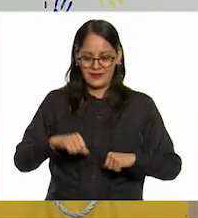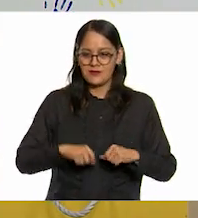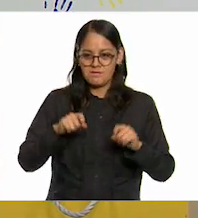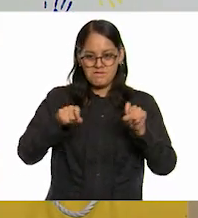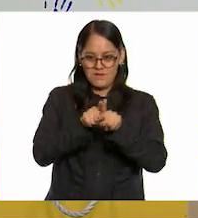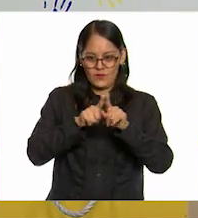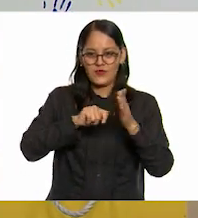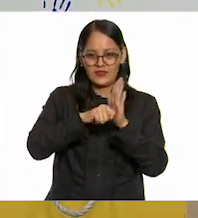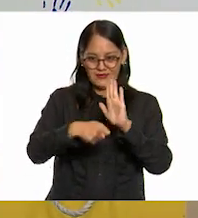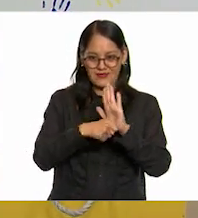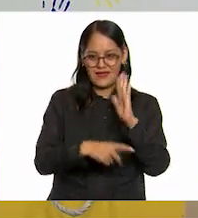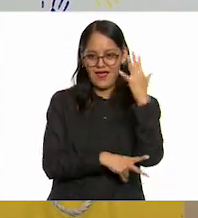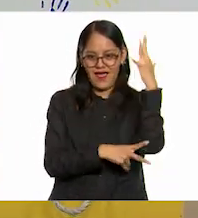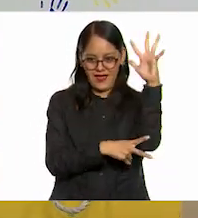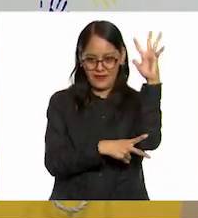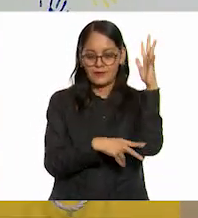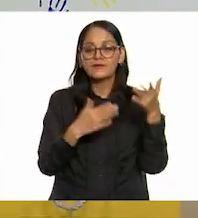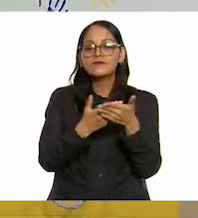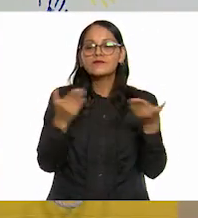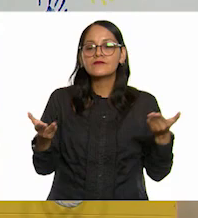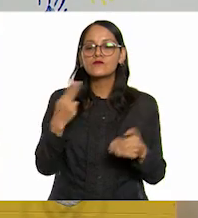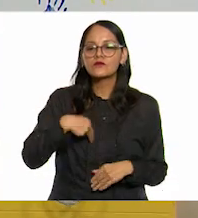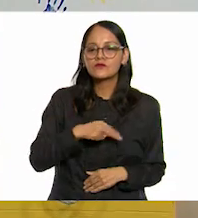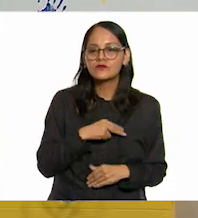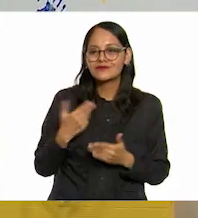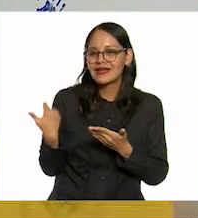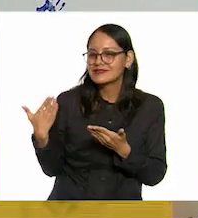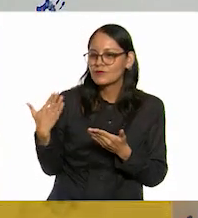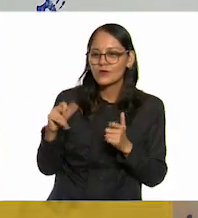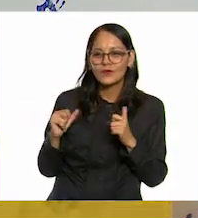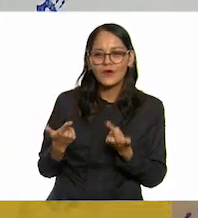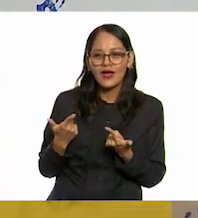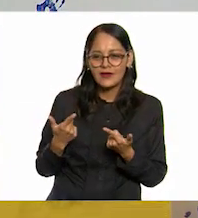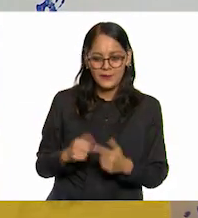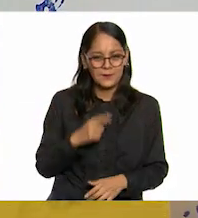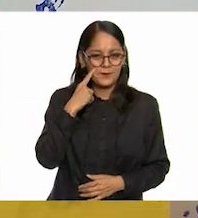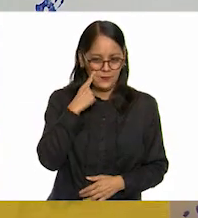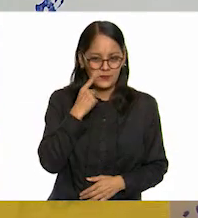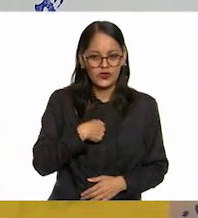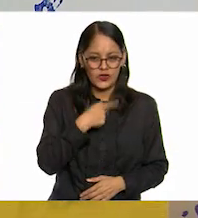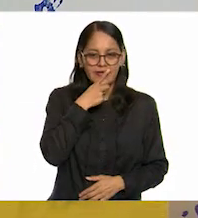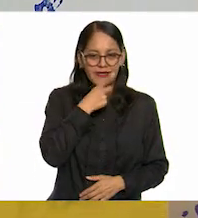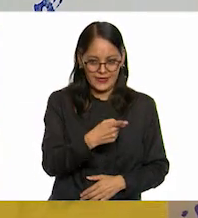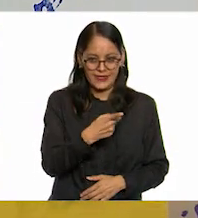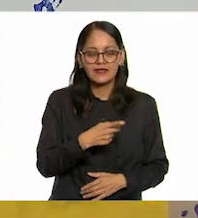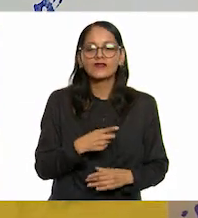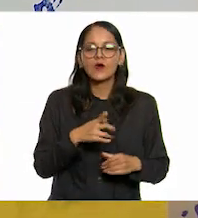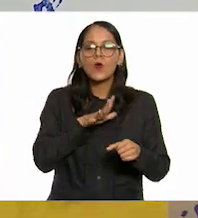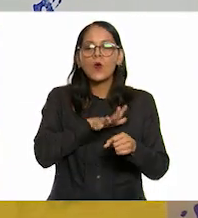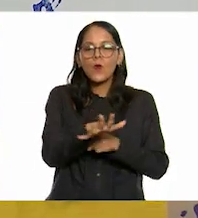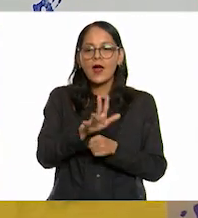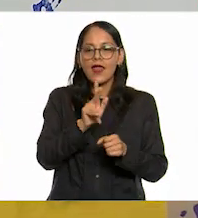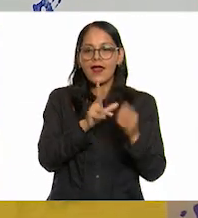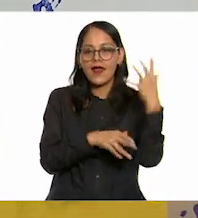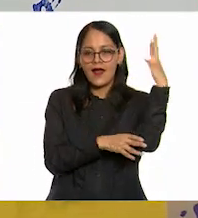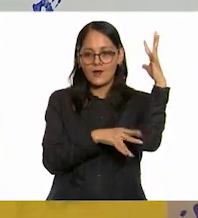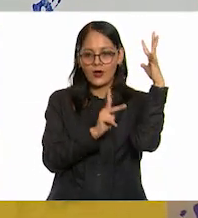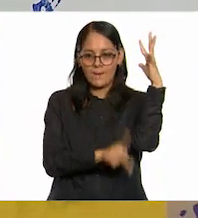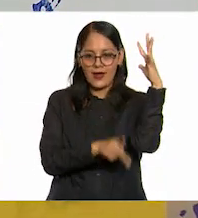técnica? Pero ahora con algo que nos acaba de pasar. Ajá. Yo te digo la parte del árbol y tú